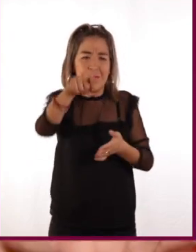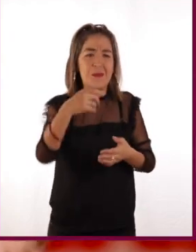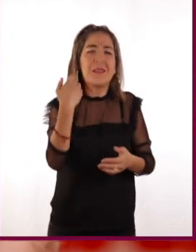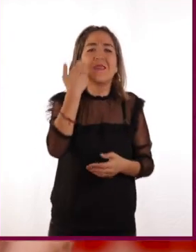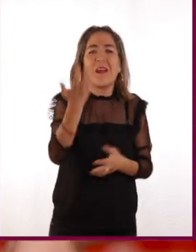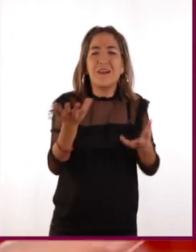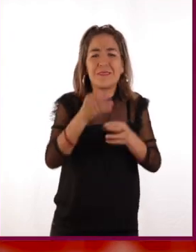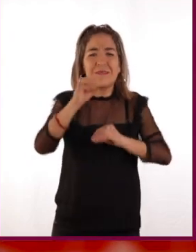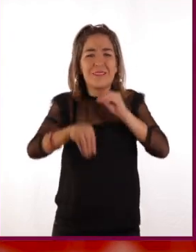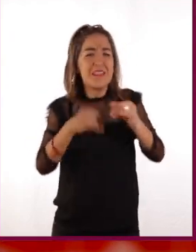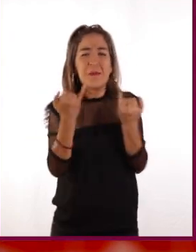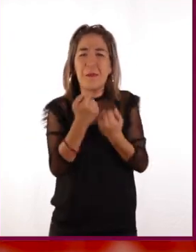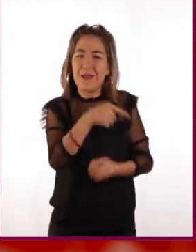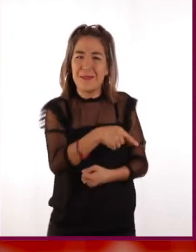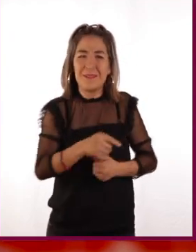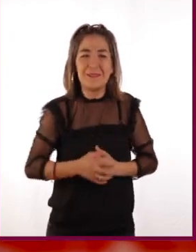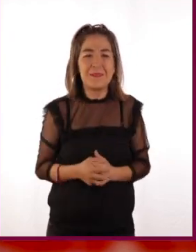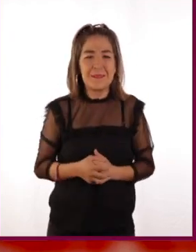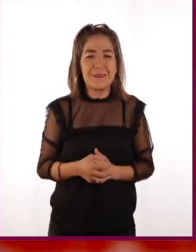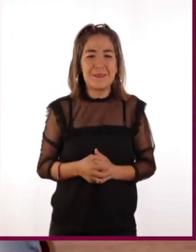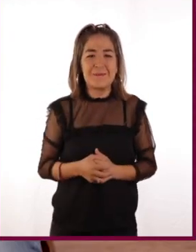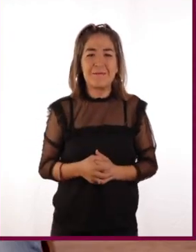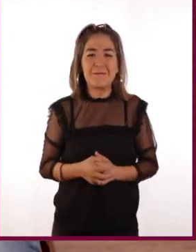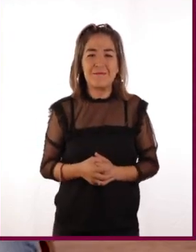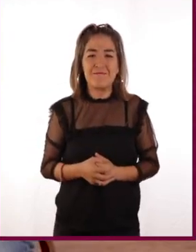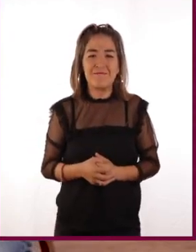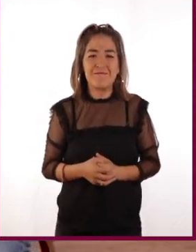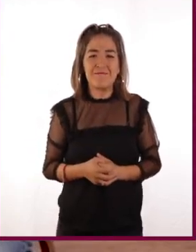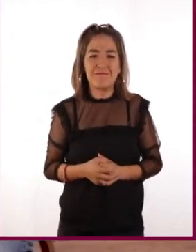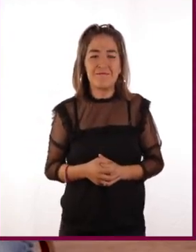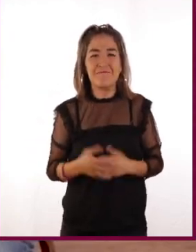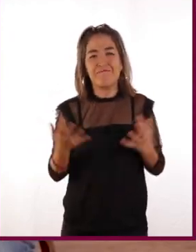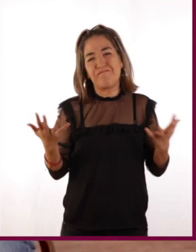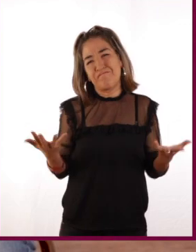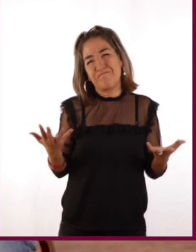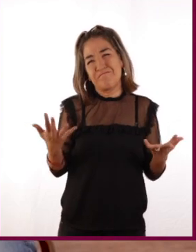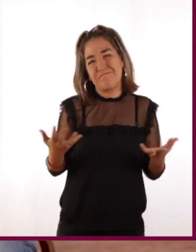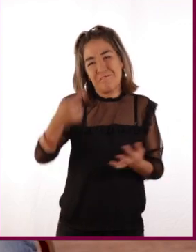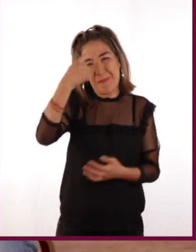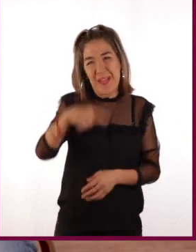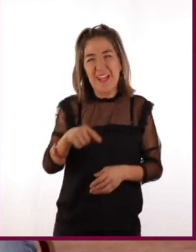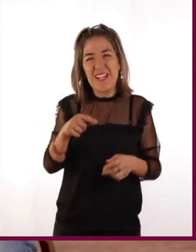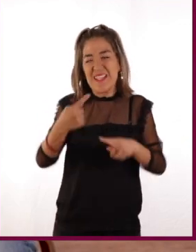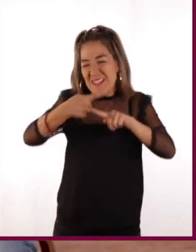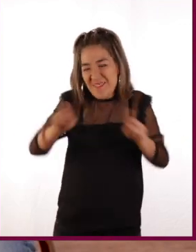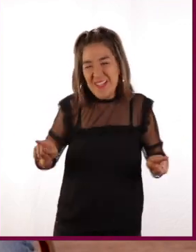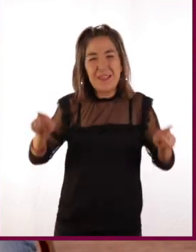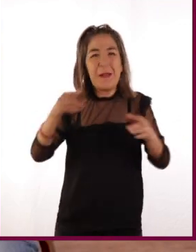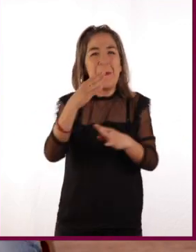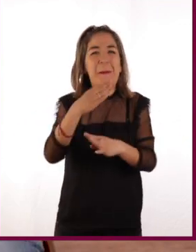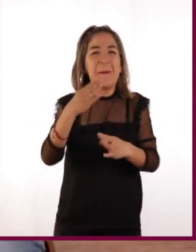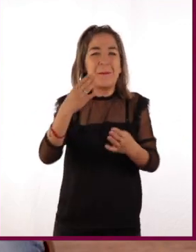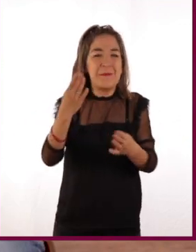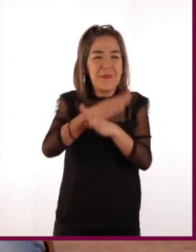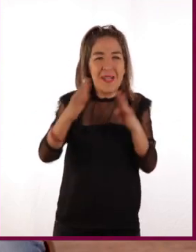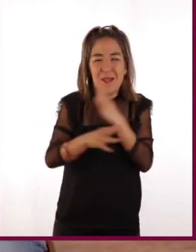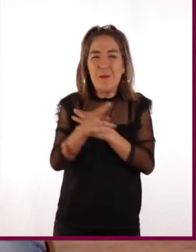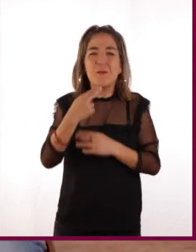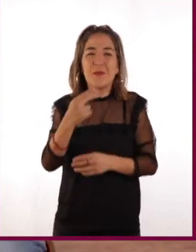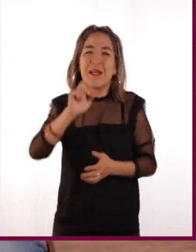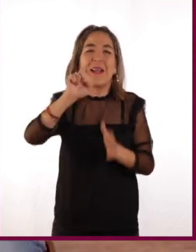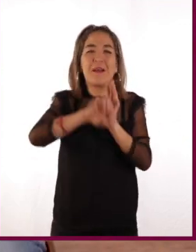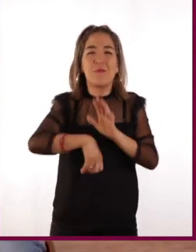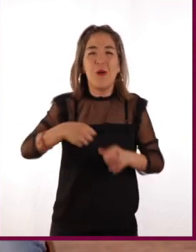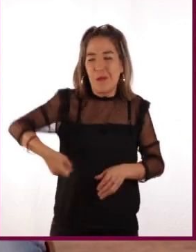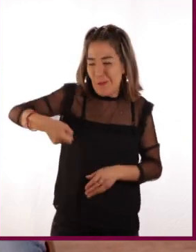te ocurre otro objeto que pudieran intervenir, Ernesto? Pues para variarle un poco el material, se me ocurre una bolsa de mandado,